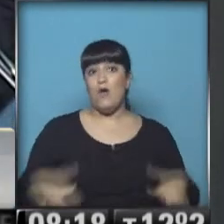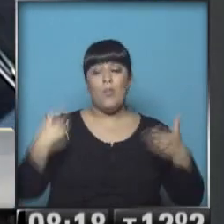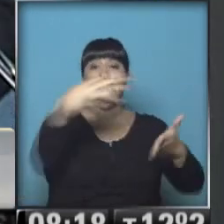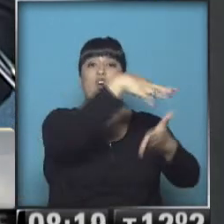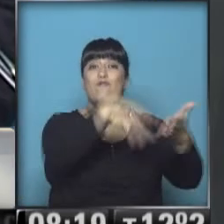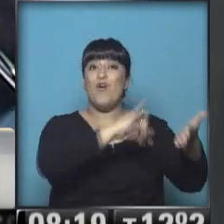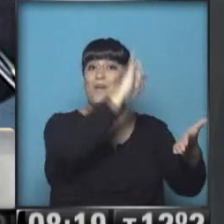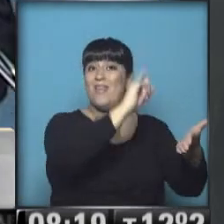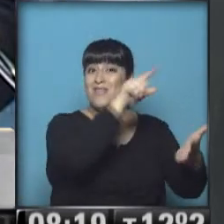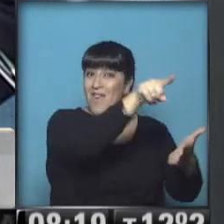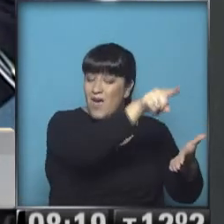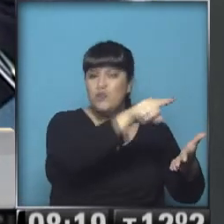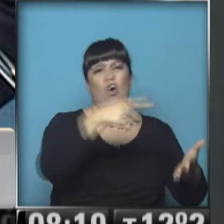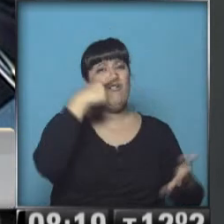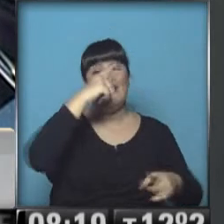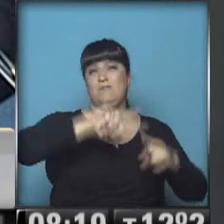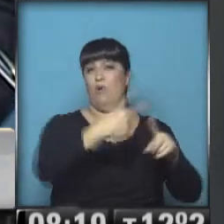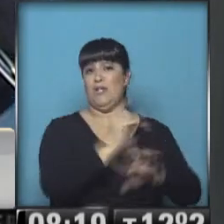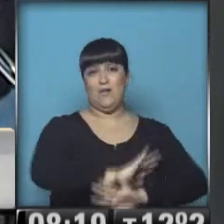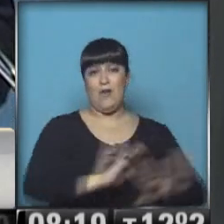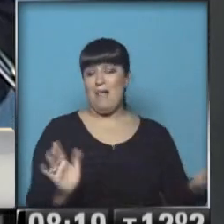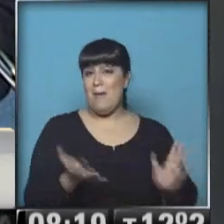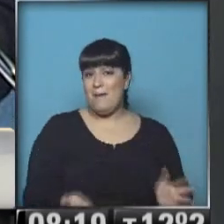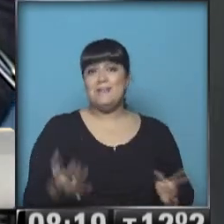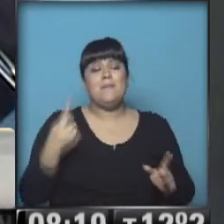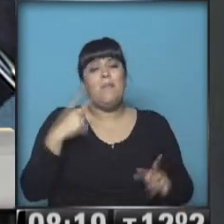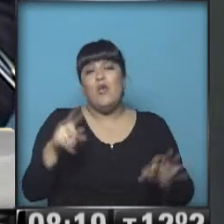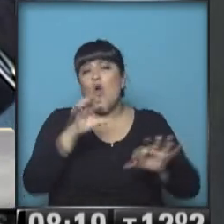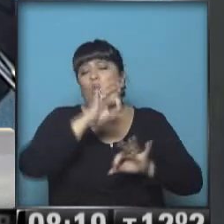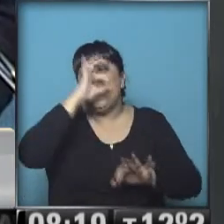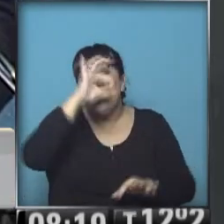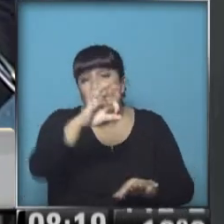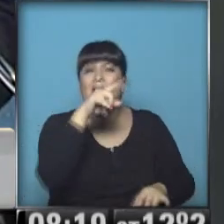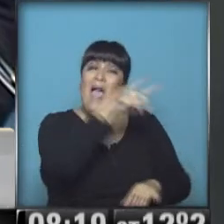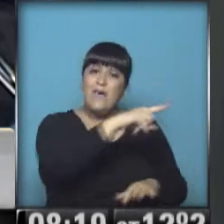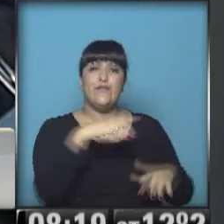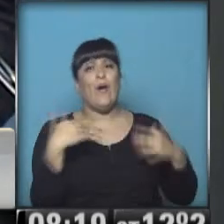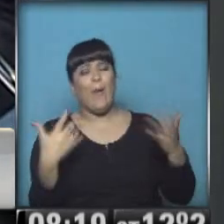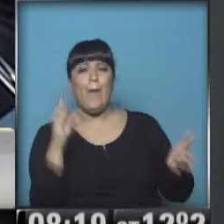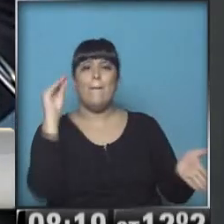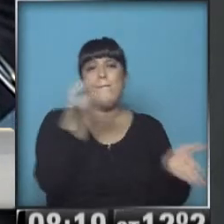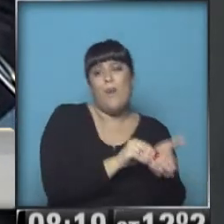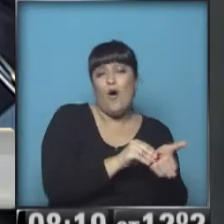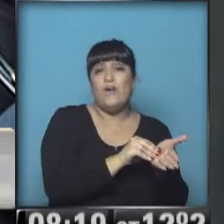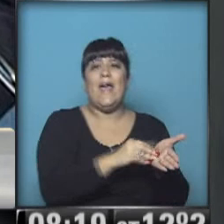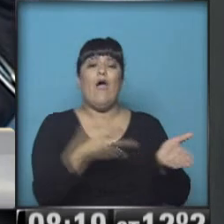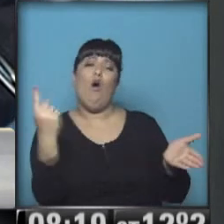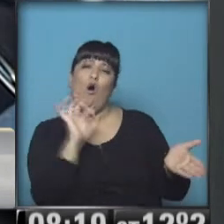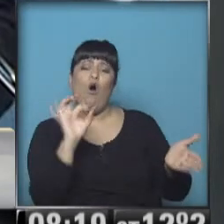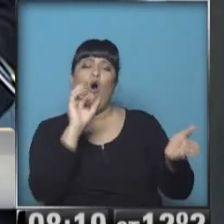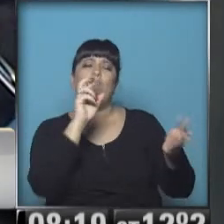lo único que tiene es un interés político pero jamás son capaces de efectivamente verificar